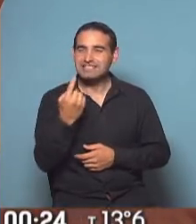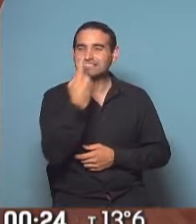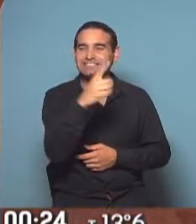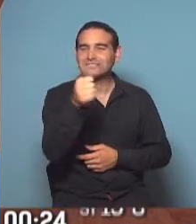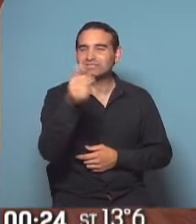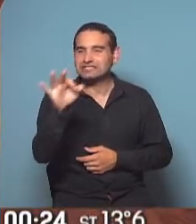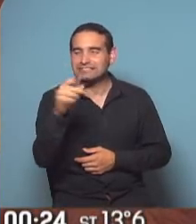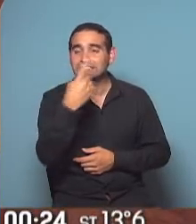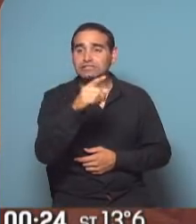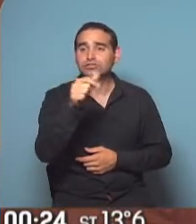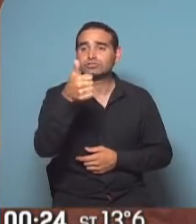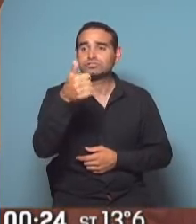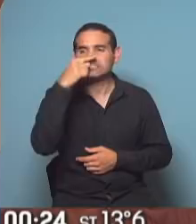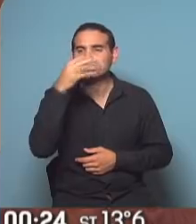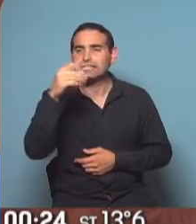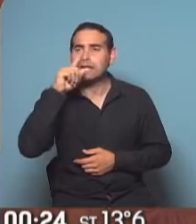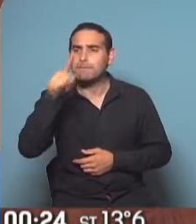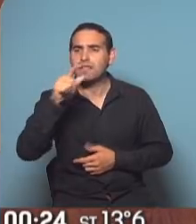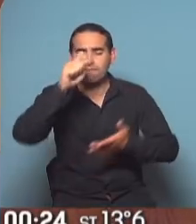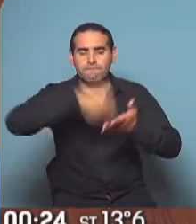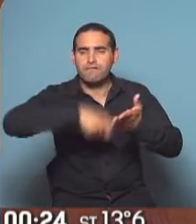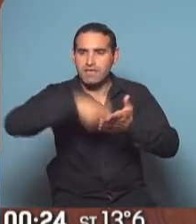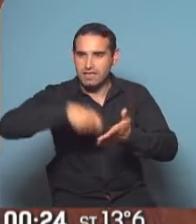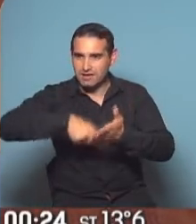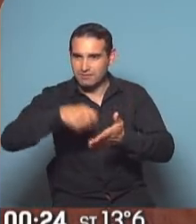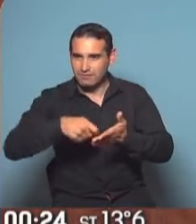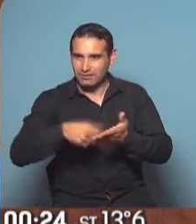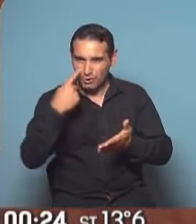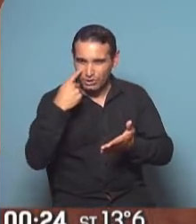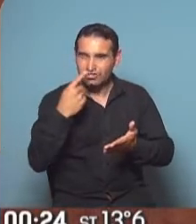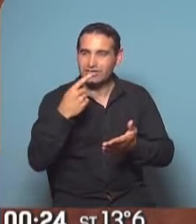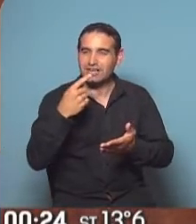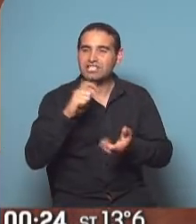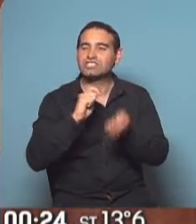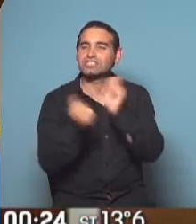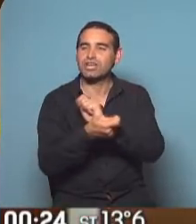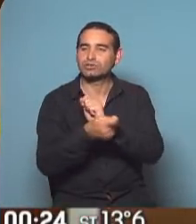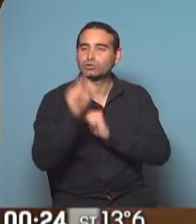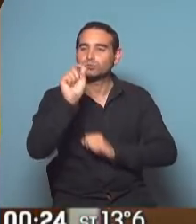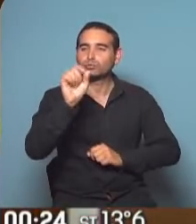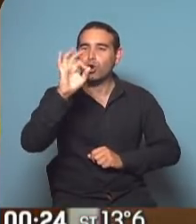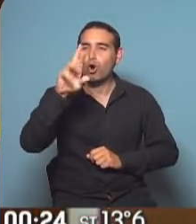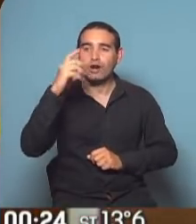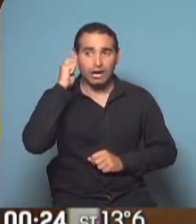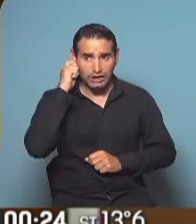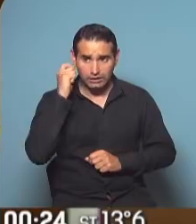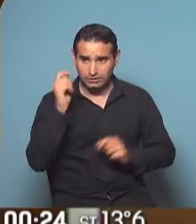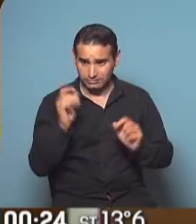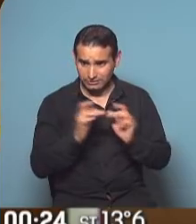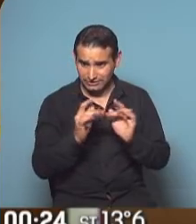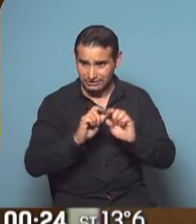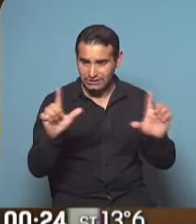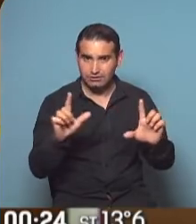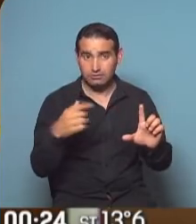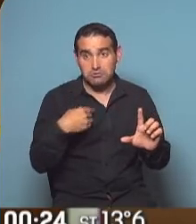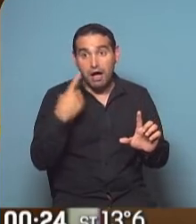170.000 firmas de este sistema de change.org sí sí sí y bueno espero que nos escuchen este año